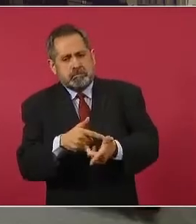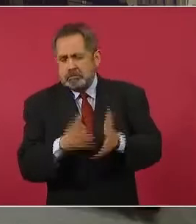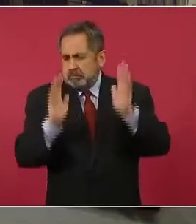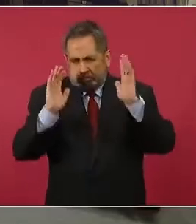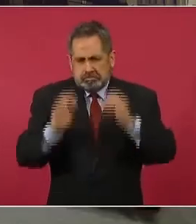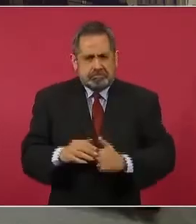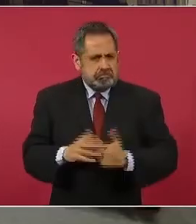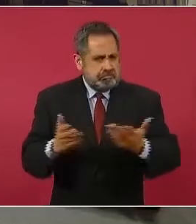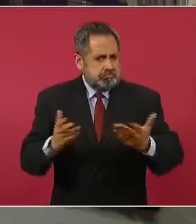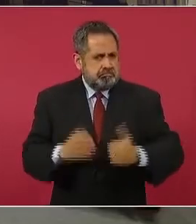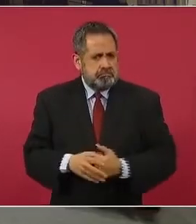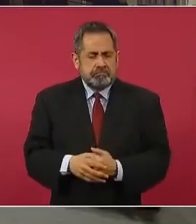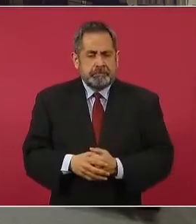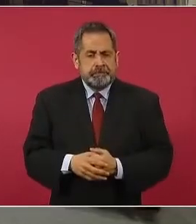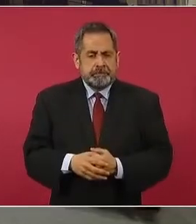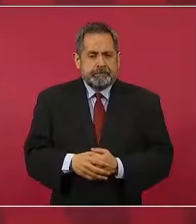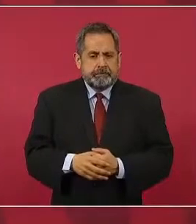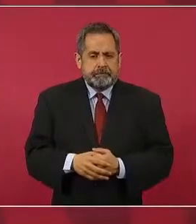¿quieres